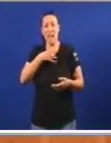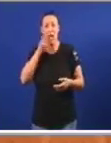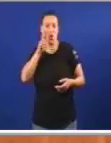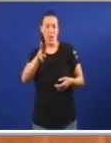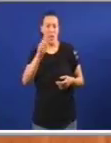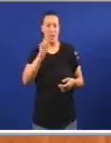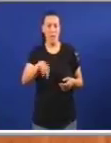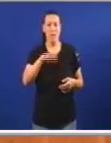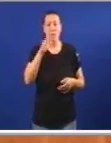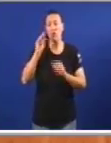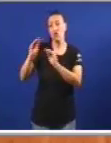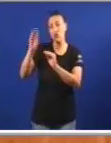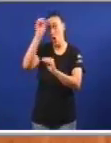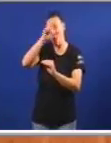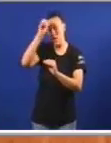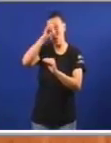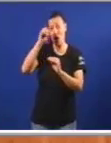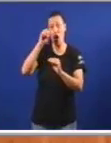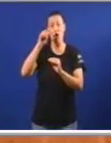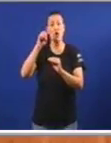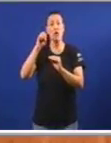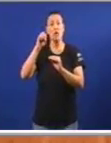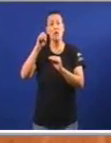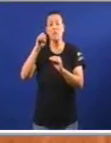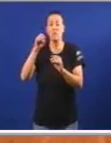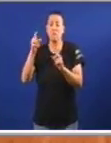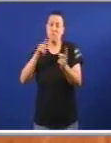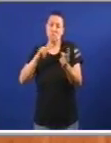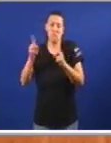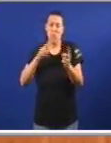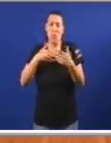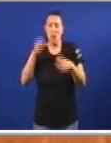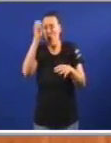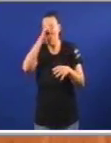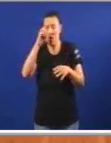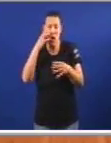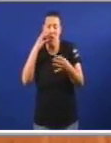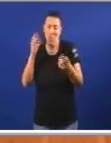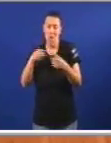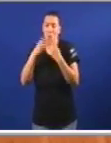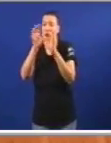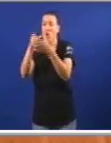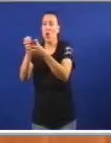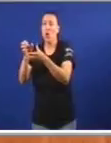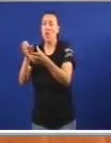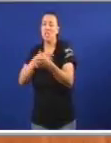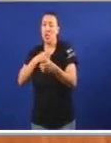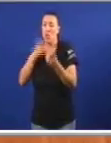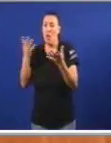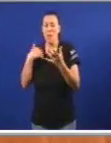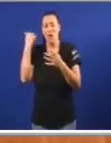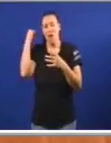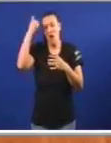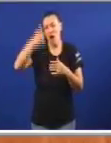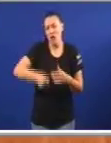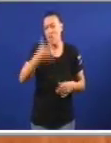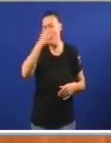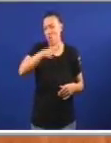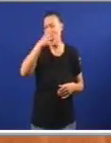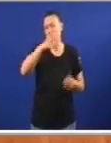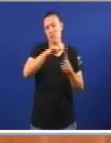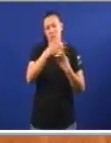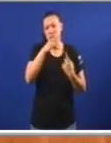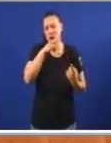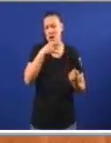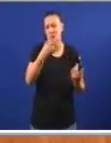seu posicionamento nun punto ou noutro, todas levan denunciando esta situación durante todos os últimos anos, pero